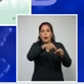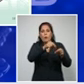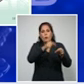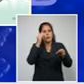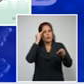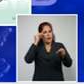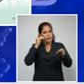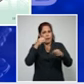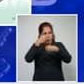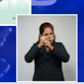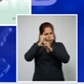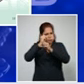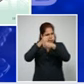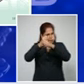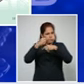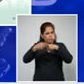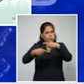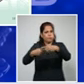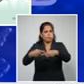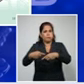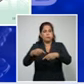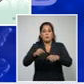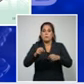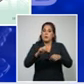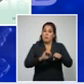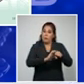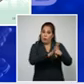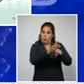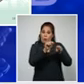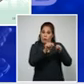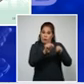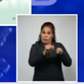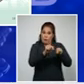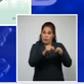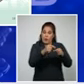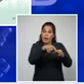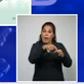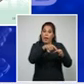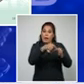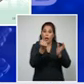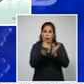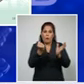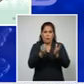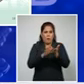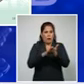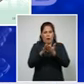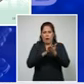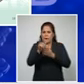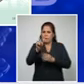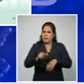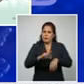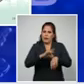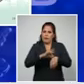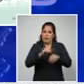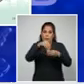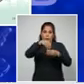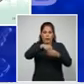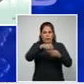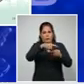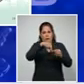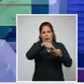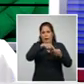procesado muestras de este territorio, pues no confirma ningún caso autóctono, que